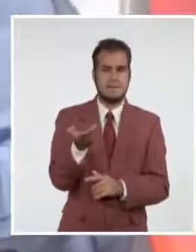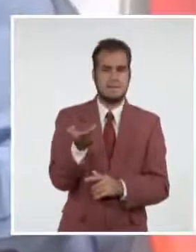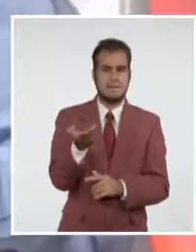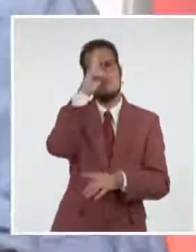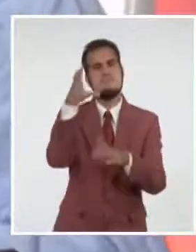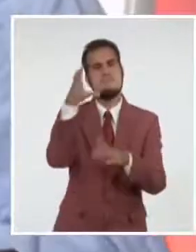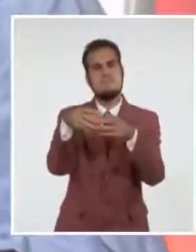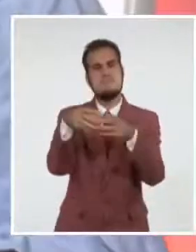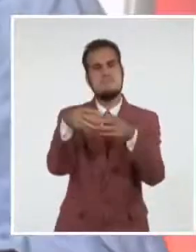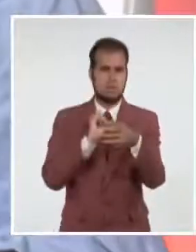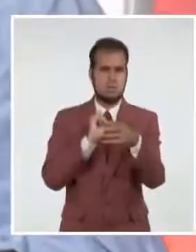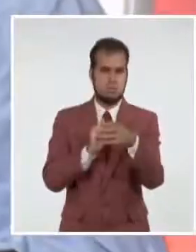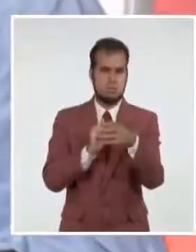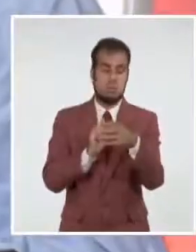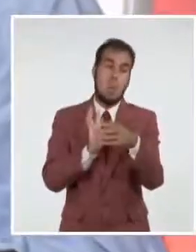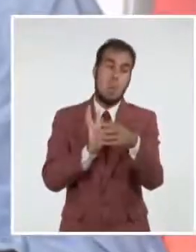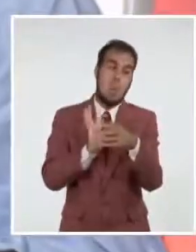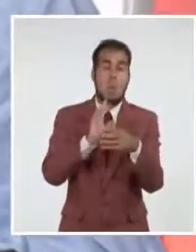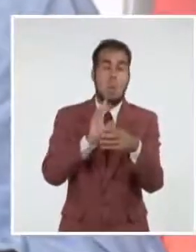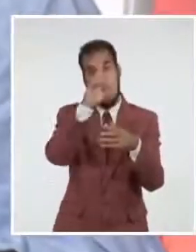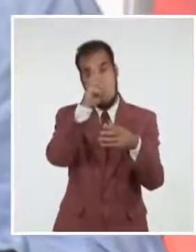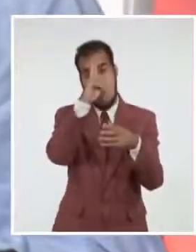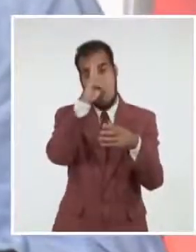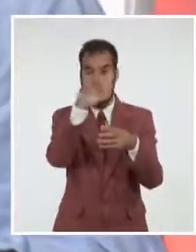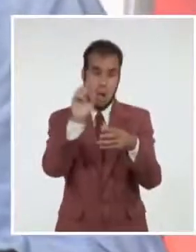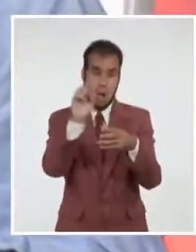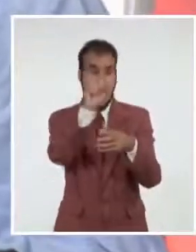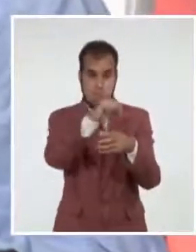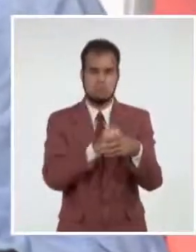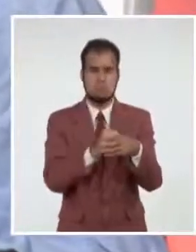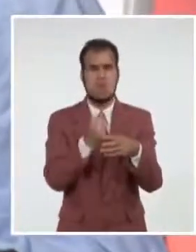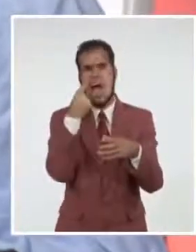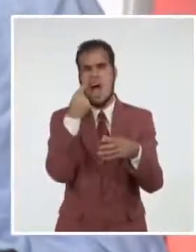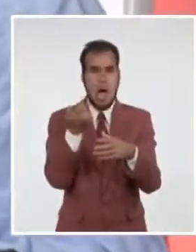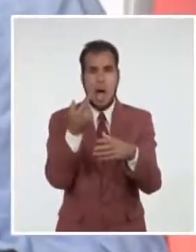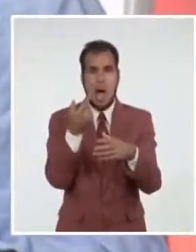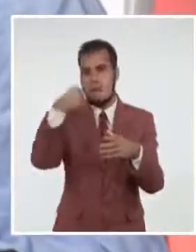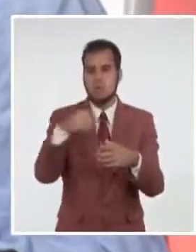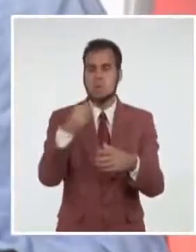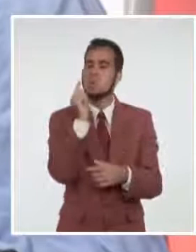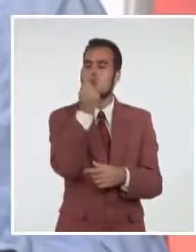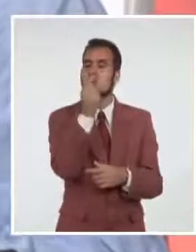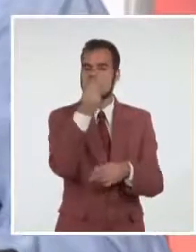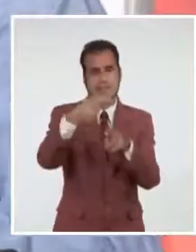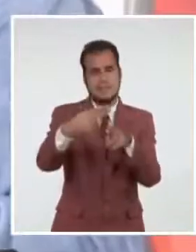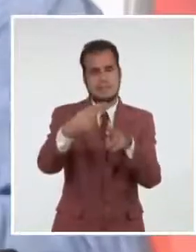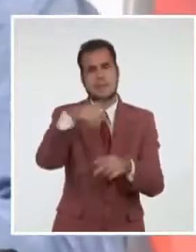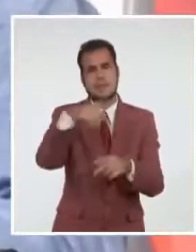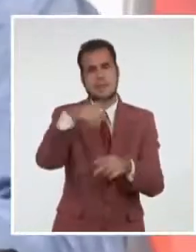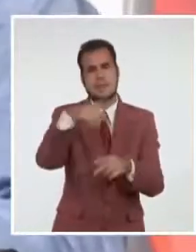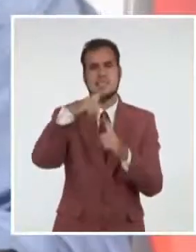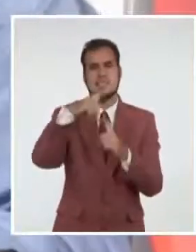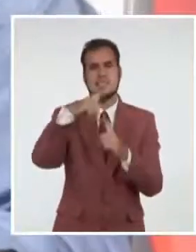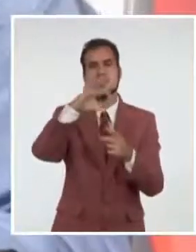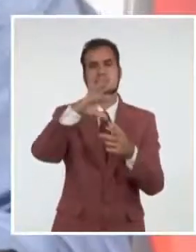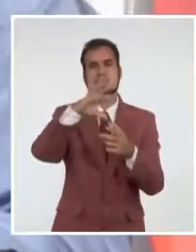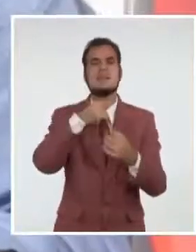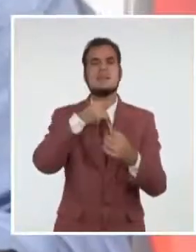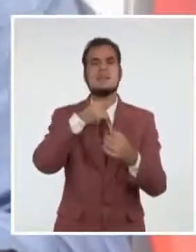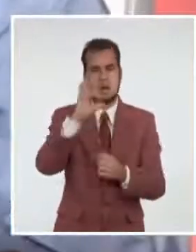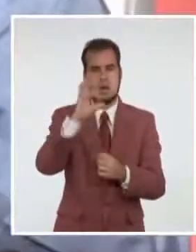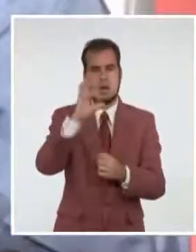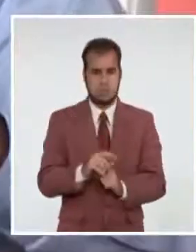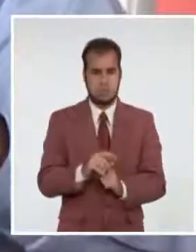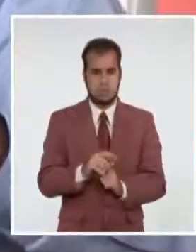al hospital, y allí en una consulta se le hace un test de antígeno, que tiene un diagnóstico un tanto